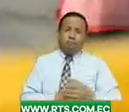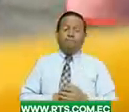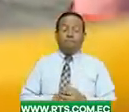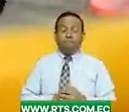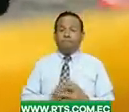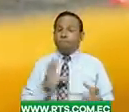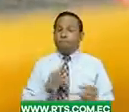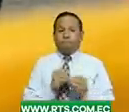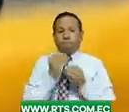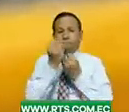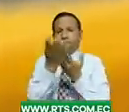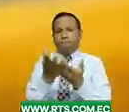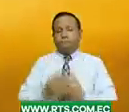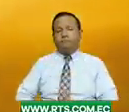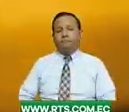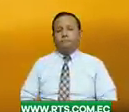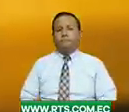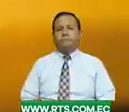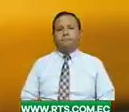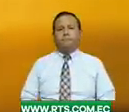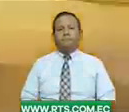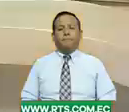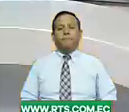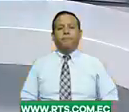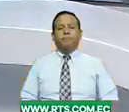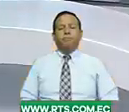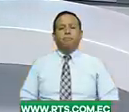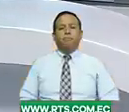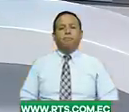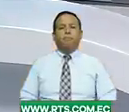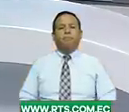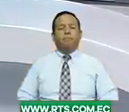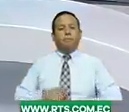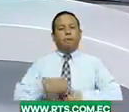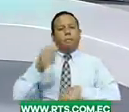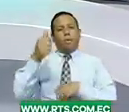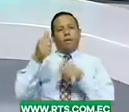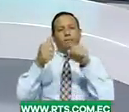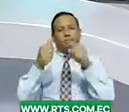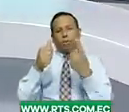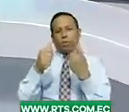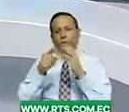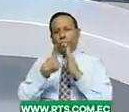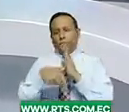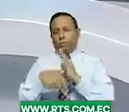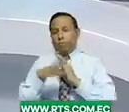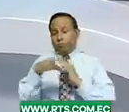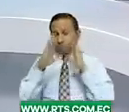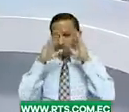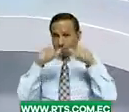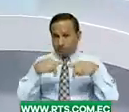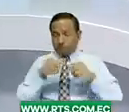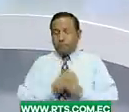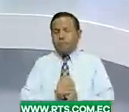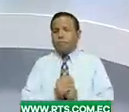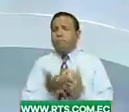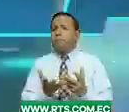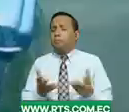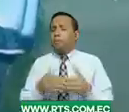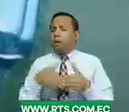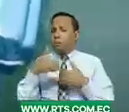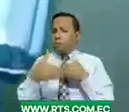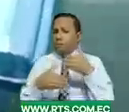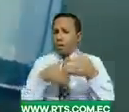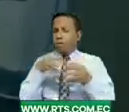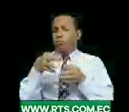22 horas con 11 minutos y mucha atención, amables televidentes, porque más adelante les contaremos sobre la gran preocupación que existe